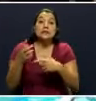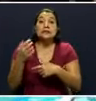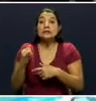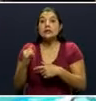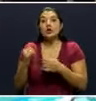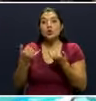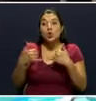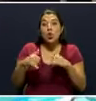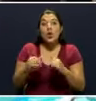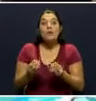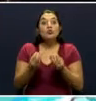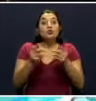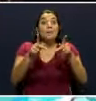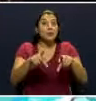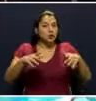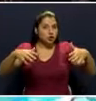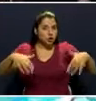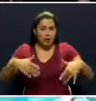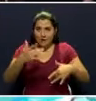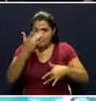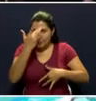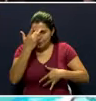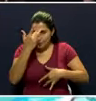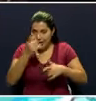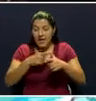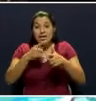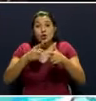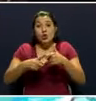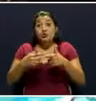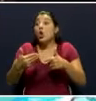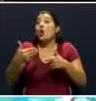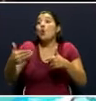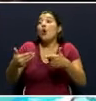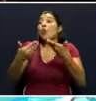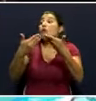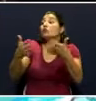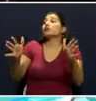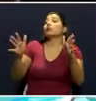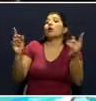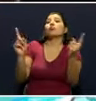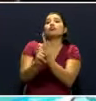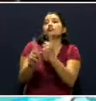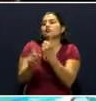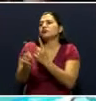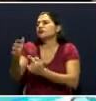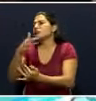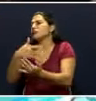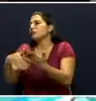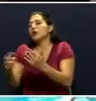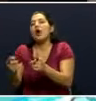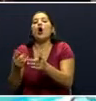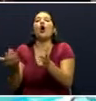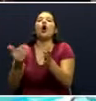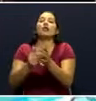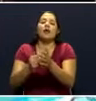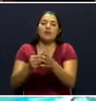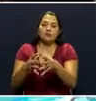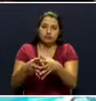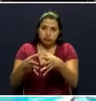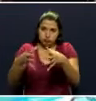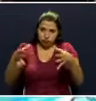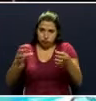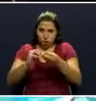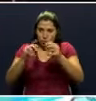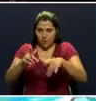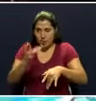que no se ha infectado, ¿verdad?, cuando se va a exponer al virus, se van a infectar rápidamente, entonces se disparan los casos. Entonces, la